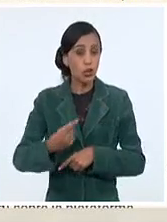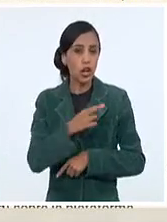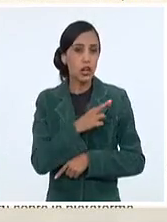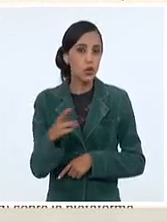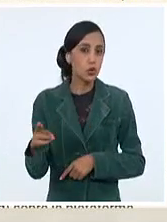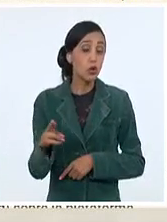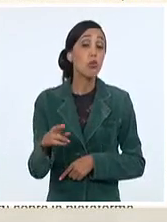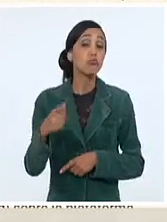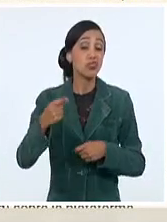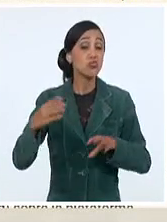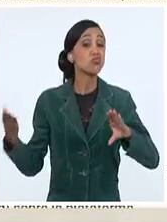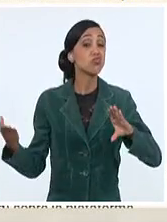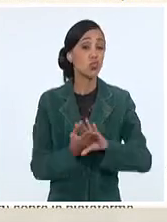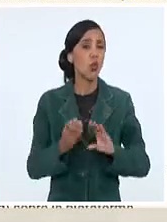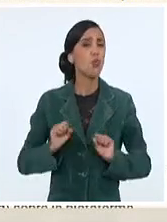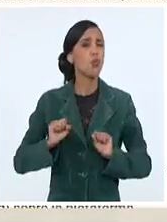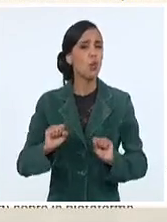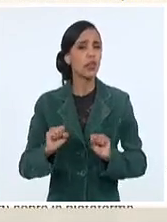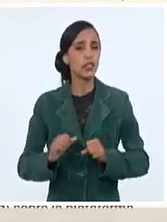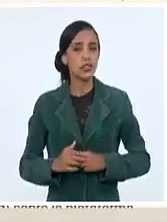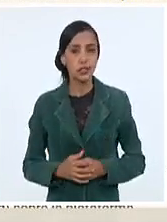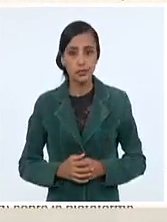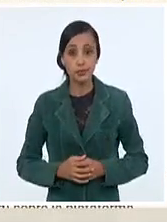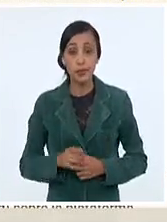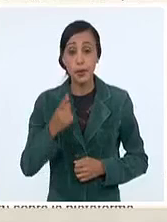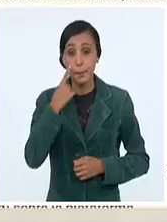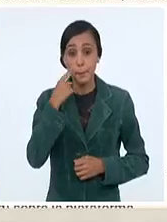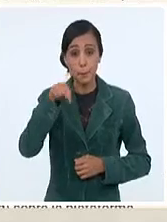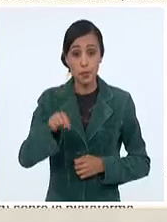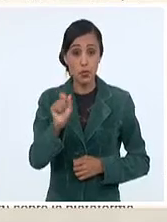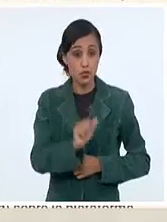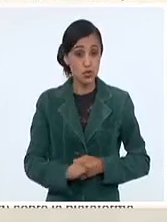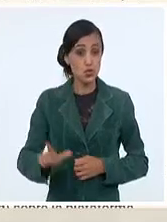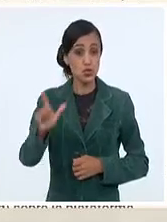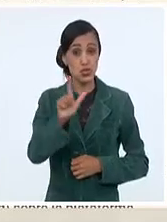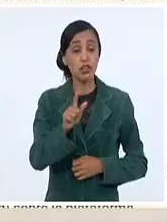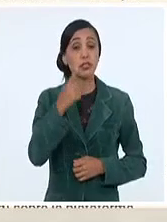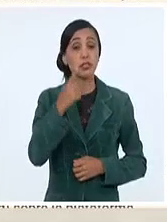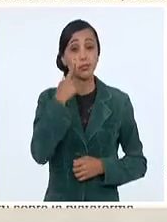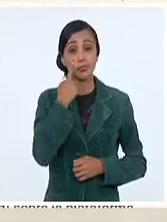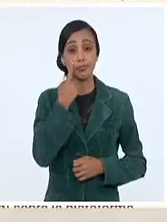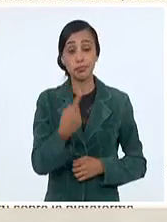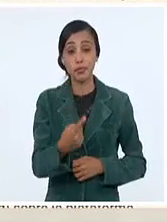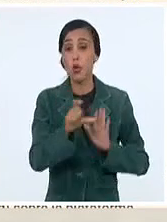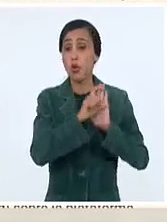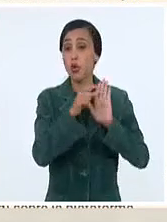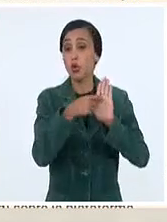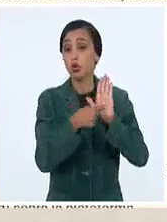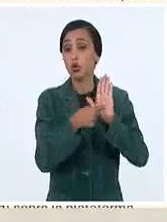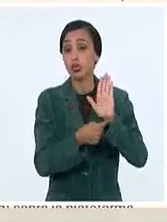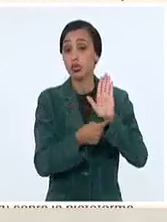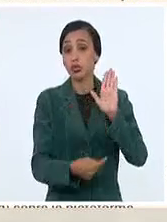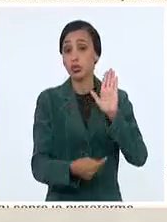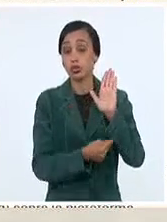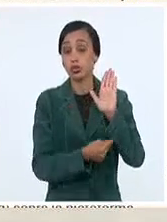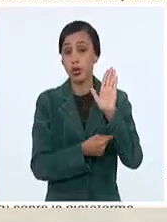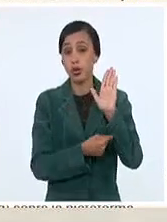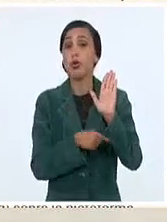severas sanciones. El sistema socialista que refrenda esta Constitución es